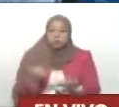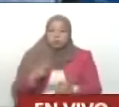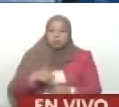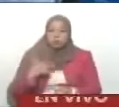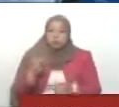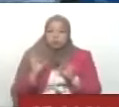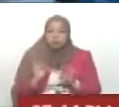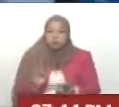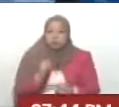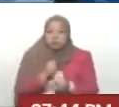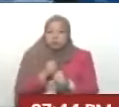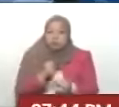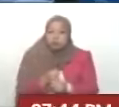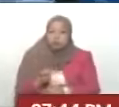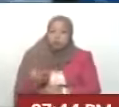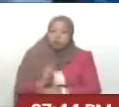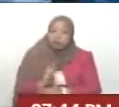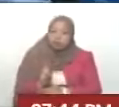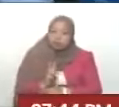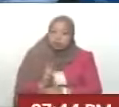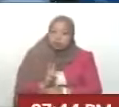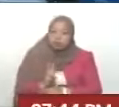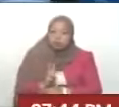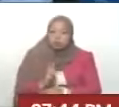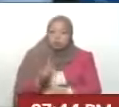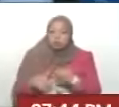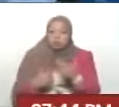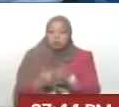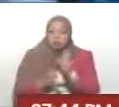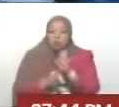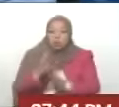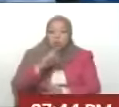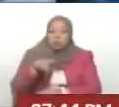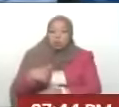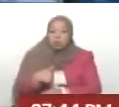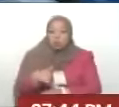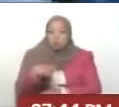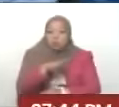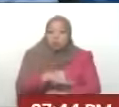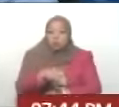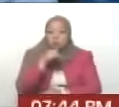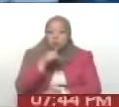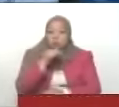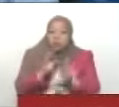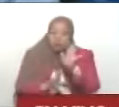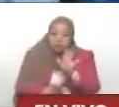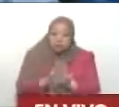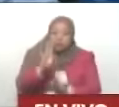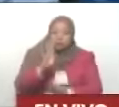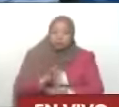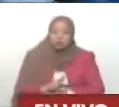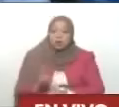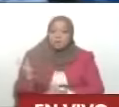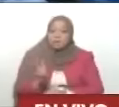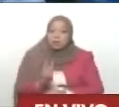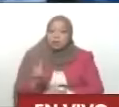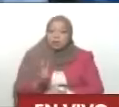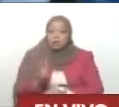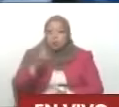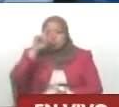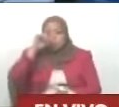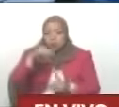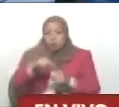detener. Y Venezuela, te digo, lo que va es al crecimiento, al despliegue, al desarrollo. Venezuela va a lo